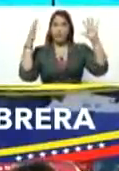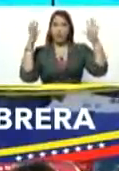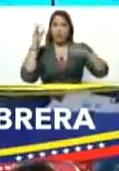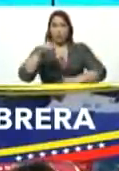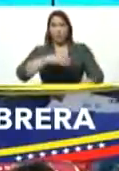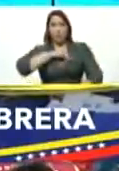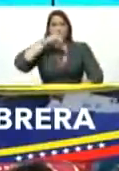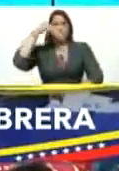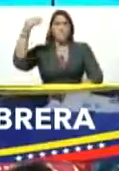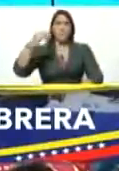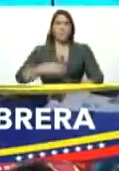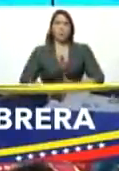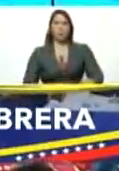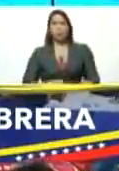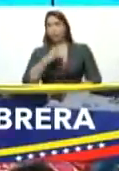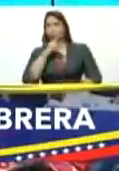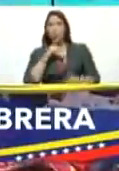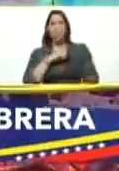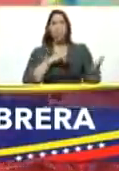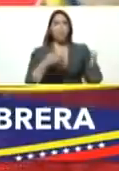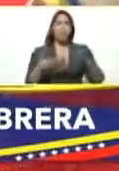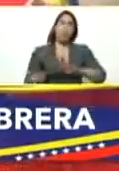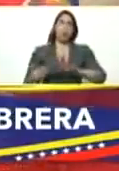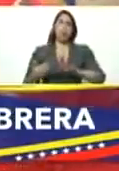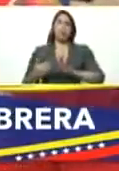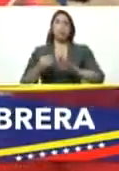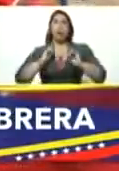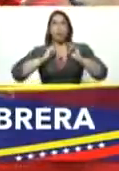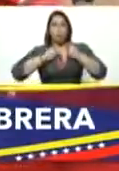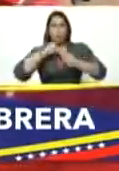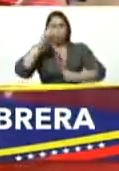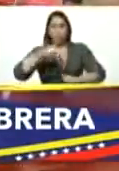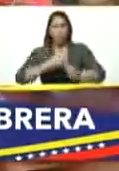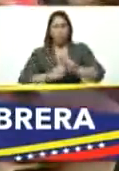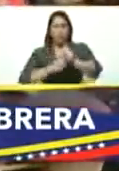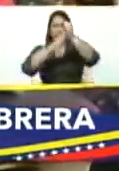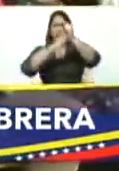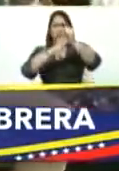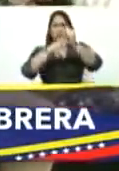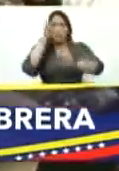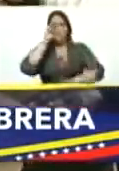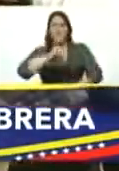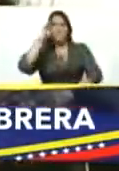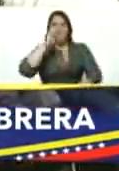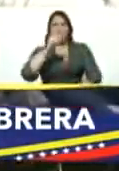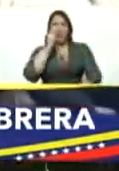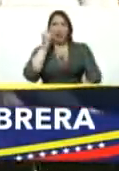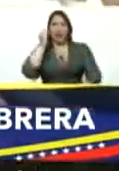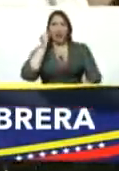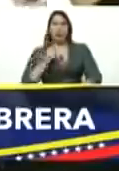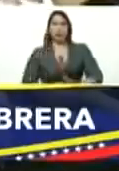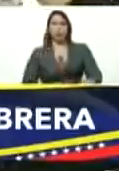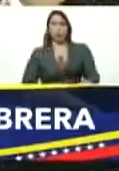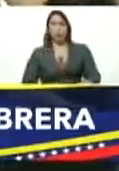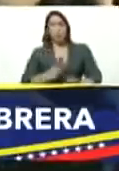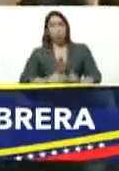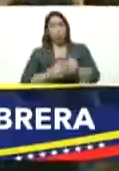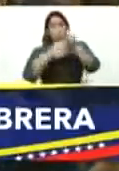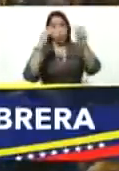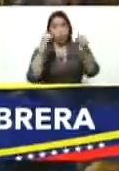espíritu inmortal de aristóbulo istúriz también líder de los maestros líder de la clase